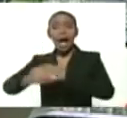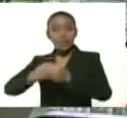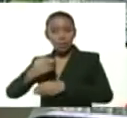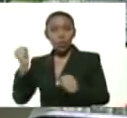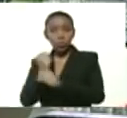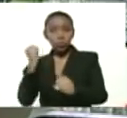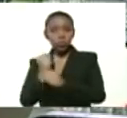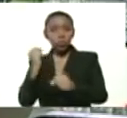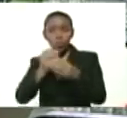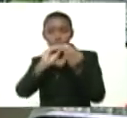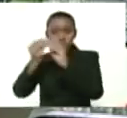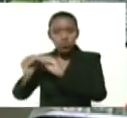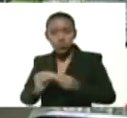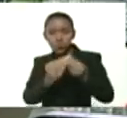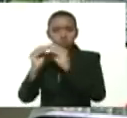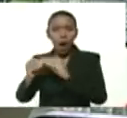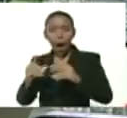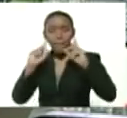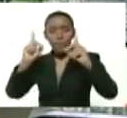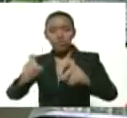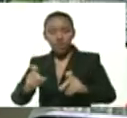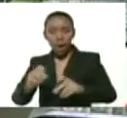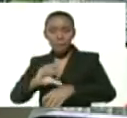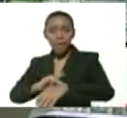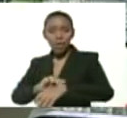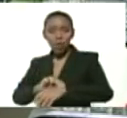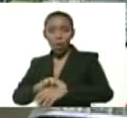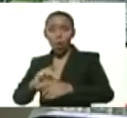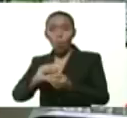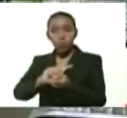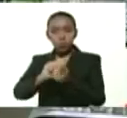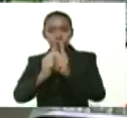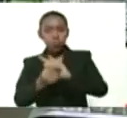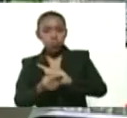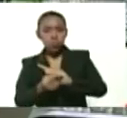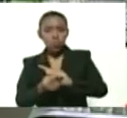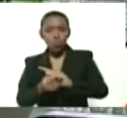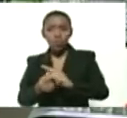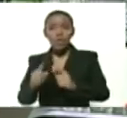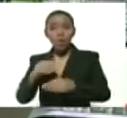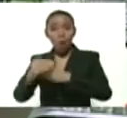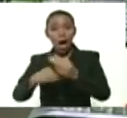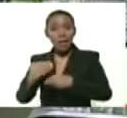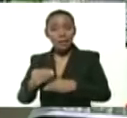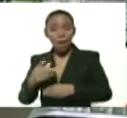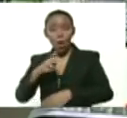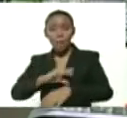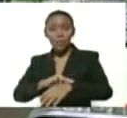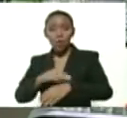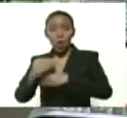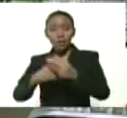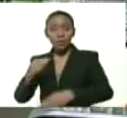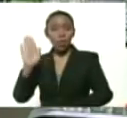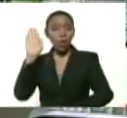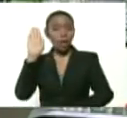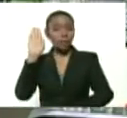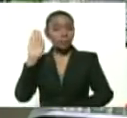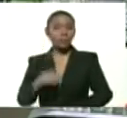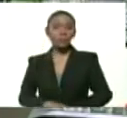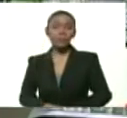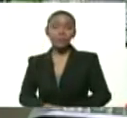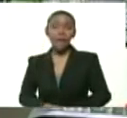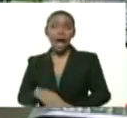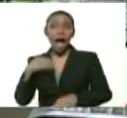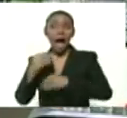se le imparte al profesional médico exactamente lo contrario de lo que juramos los médicos cuando hicimos el juramento hipocrático.